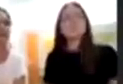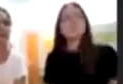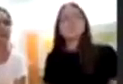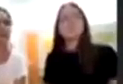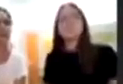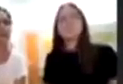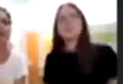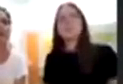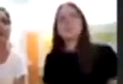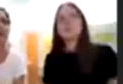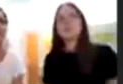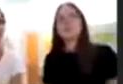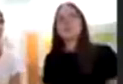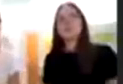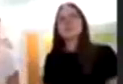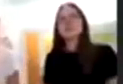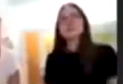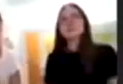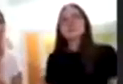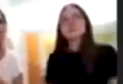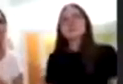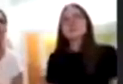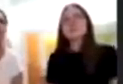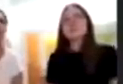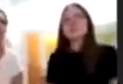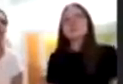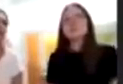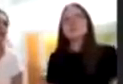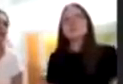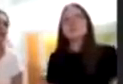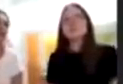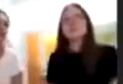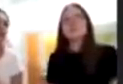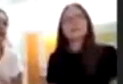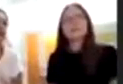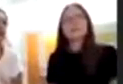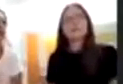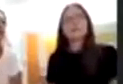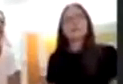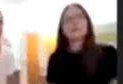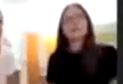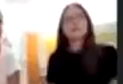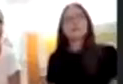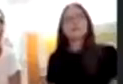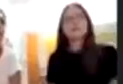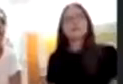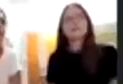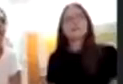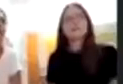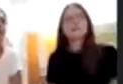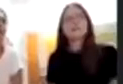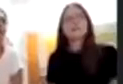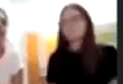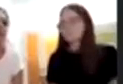Sí, bueno, los otros elementos son los espacios verdes, parques, plazas,